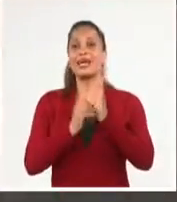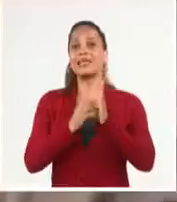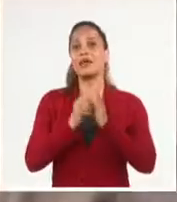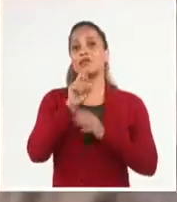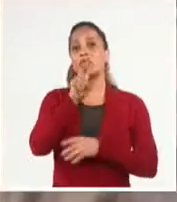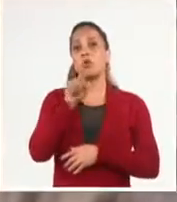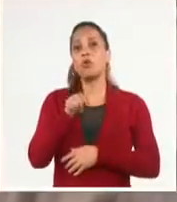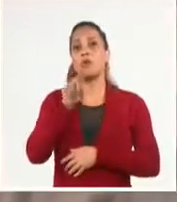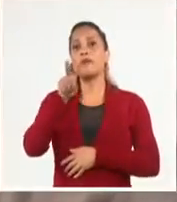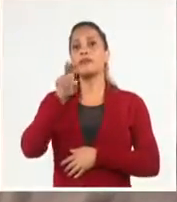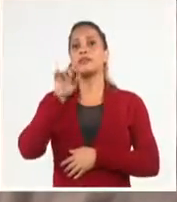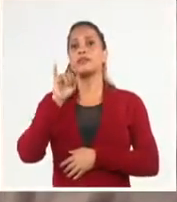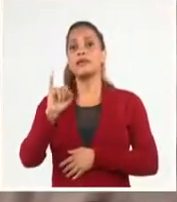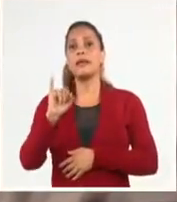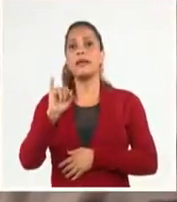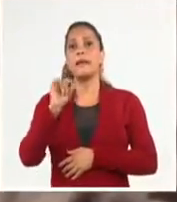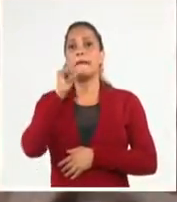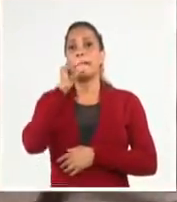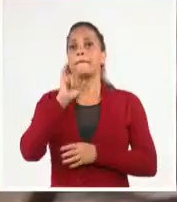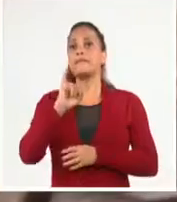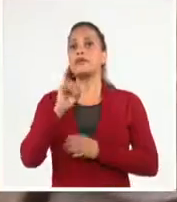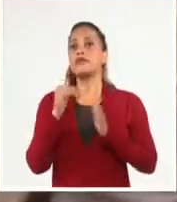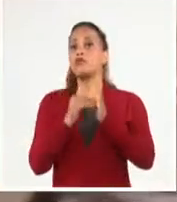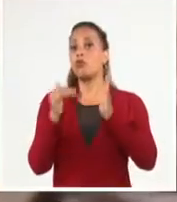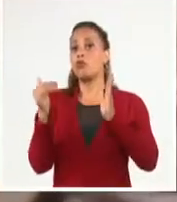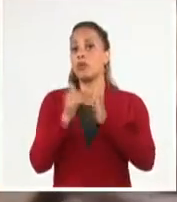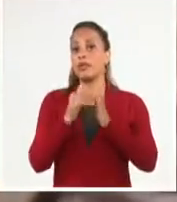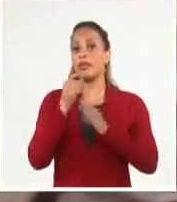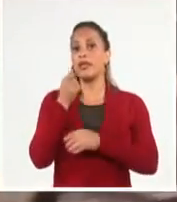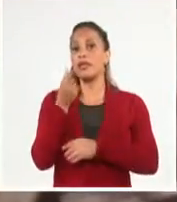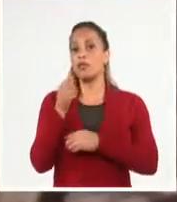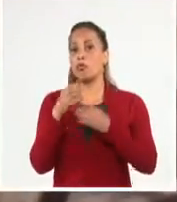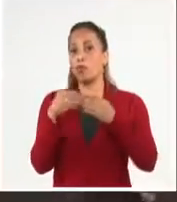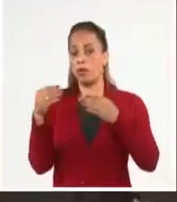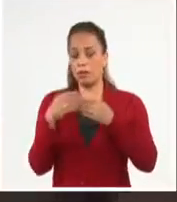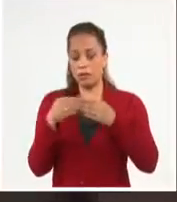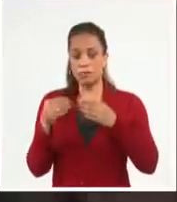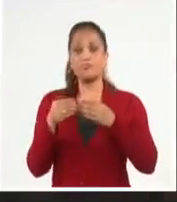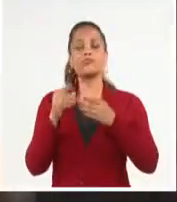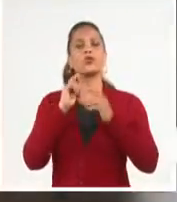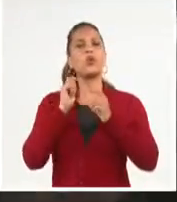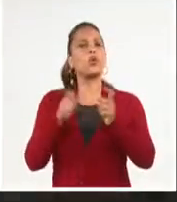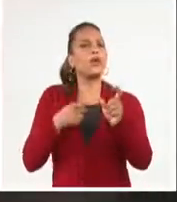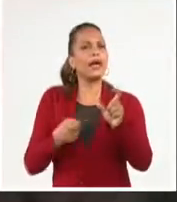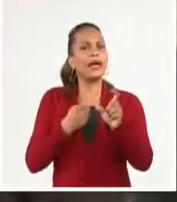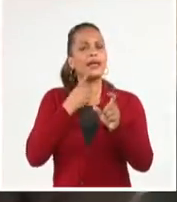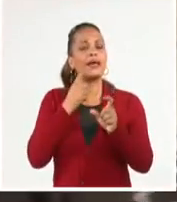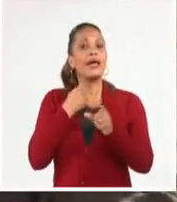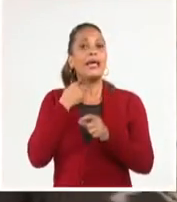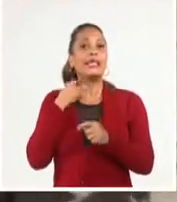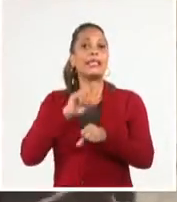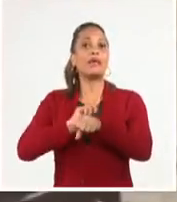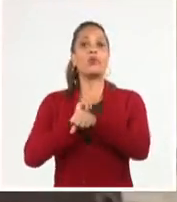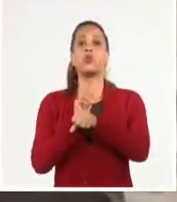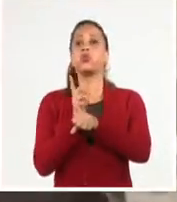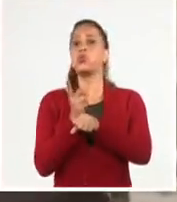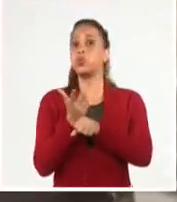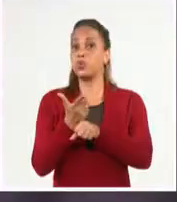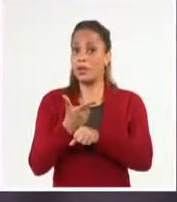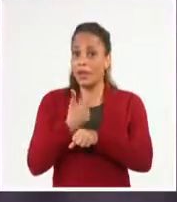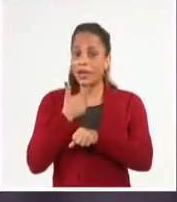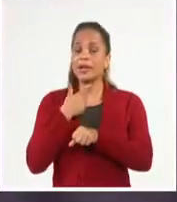2,26 billones de dólares en una guerra considerada la más larga en la historia del país